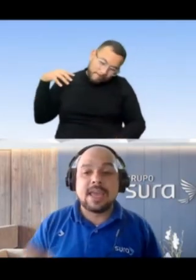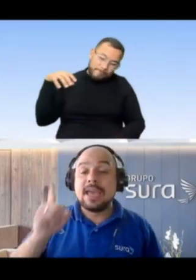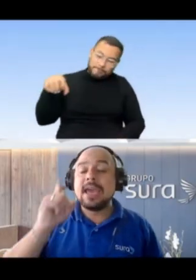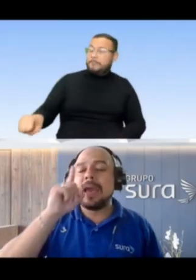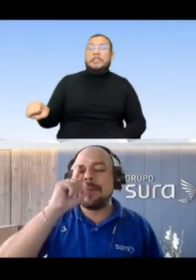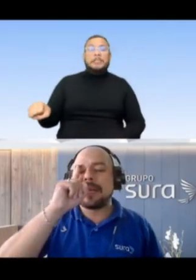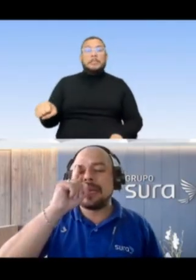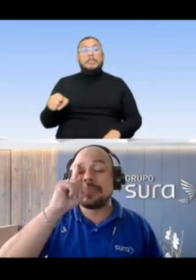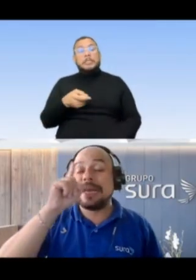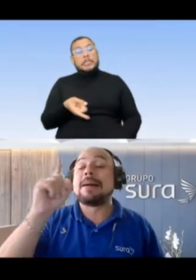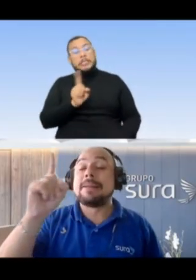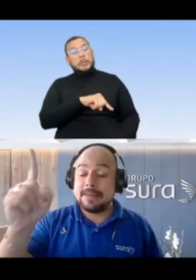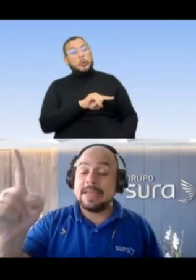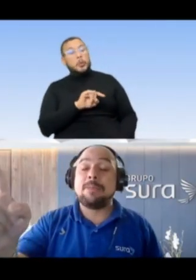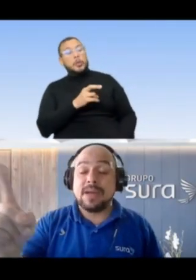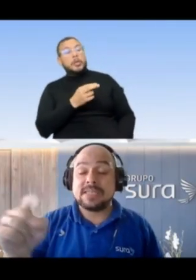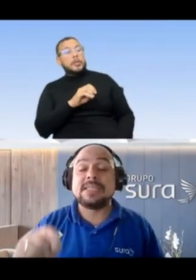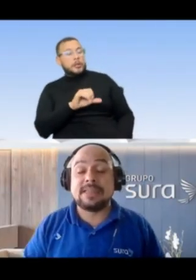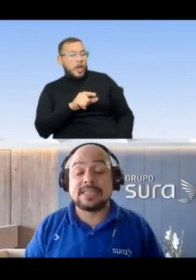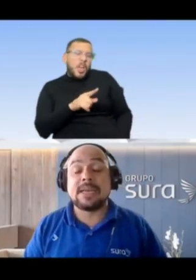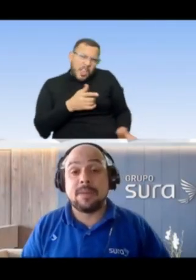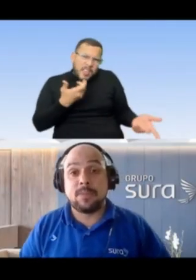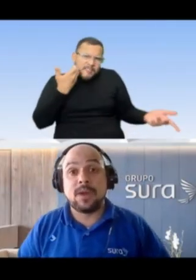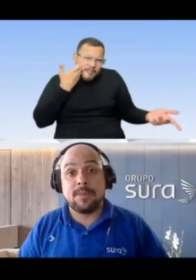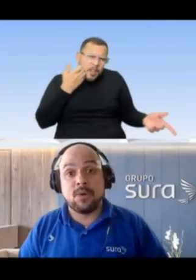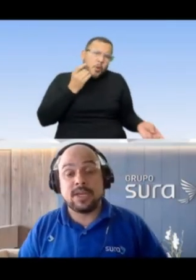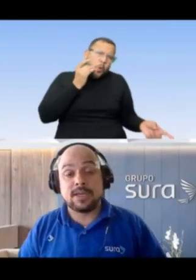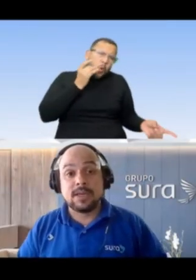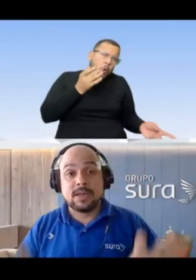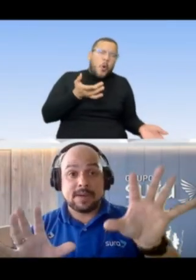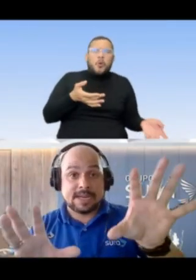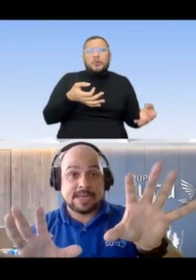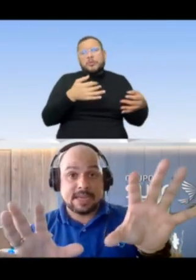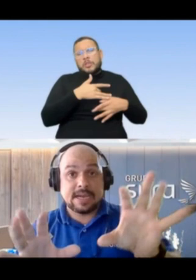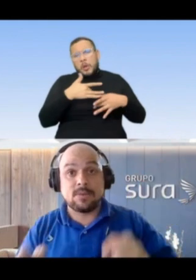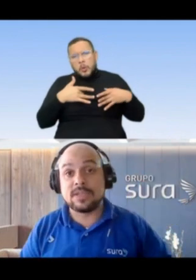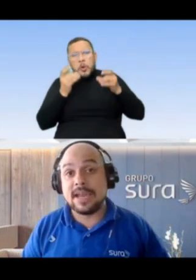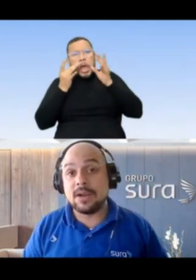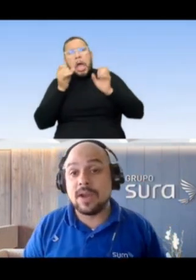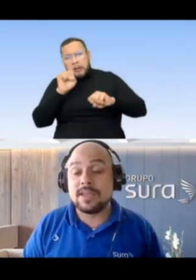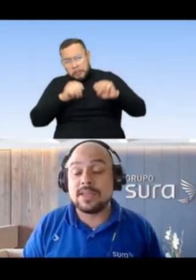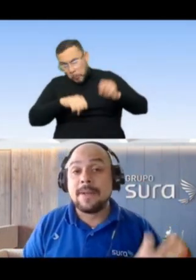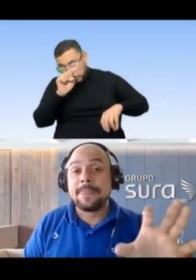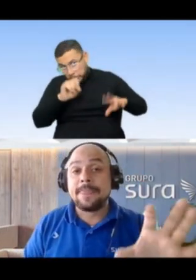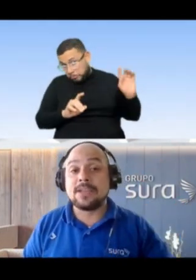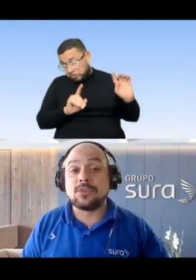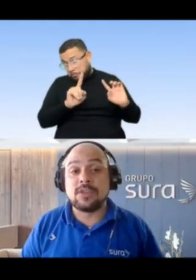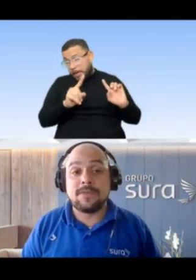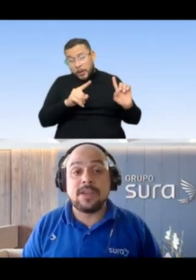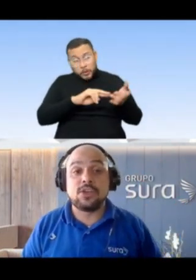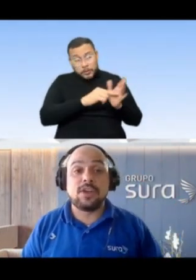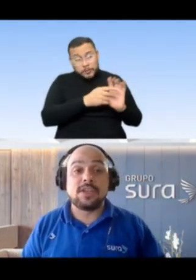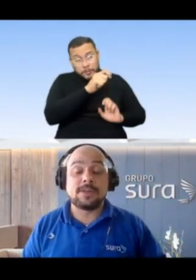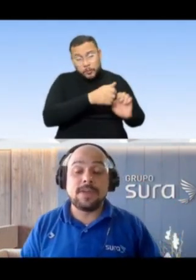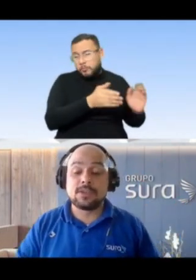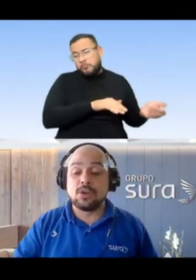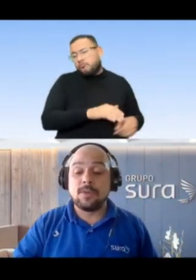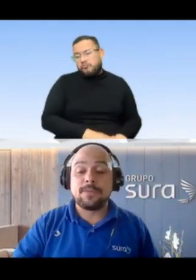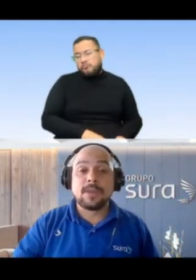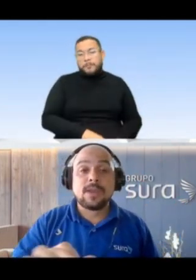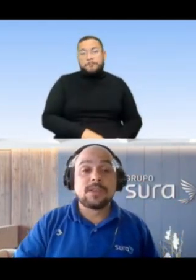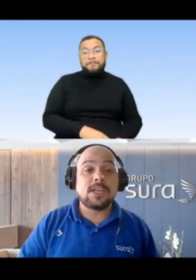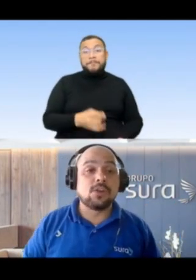no se muere. Emergencia, el paciente se me puede morir. Para que tengamos en cuenta las dos